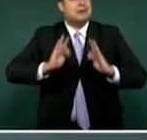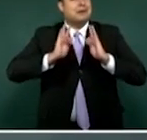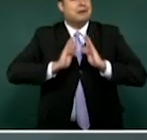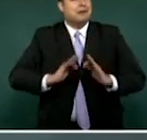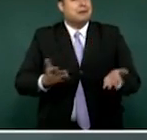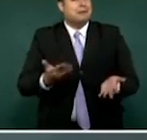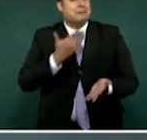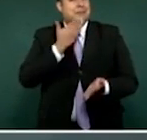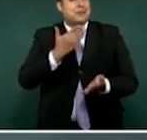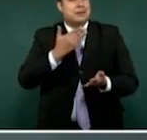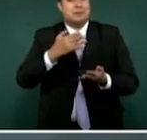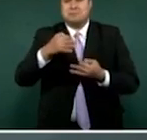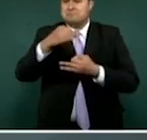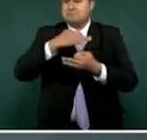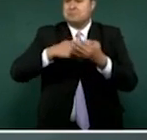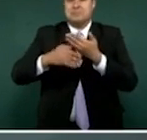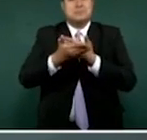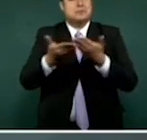porque